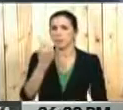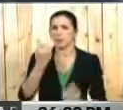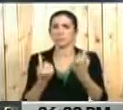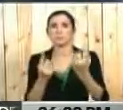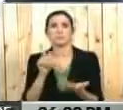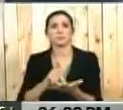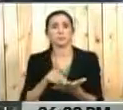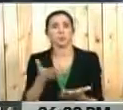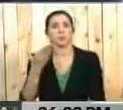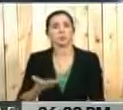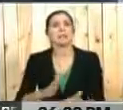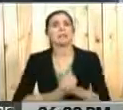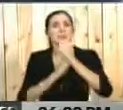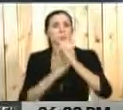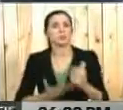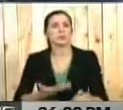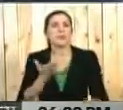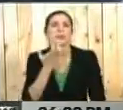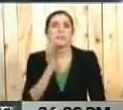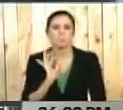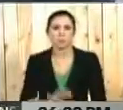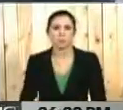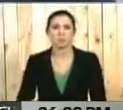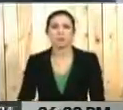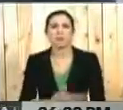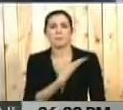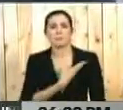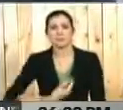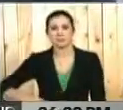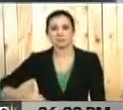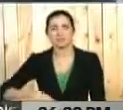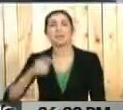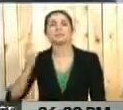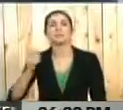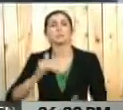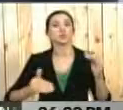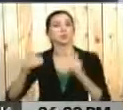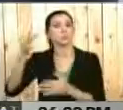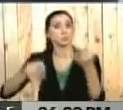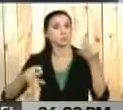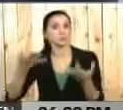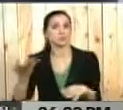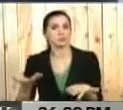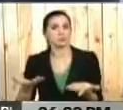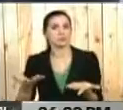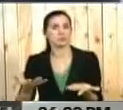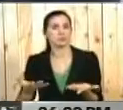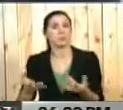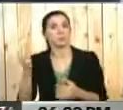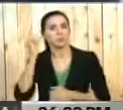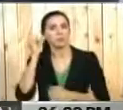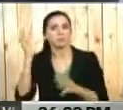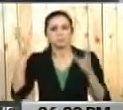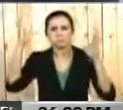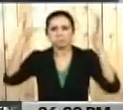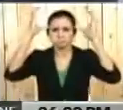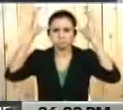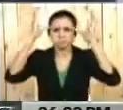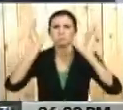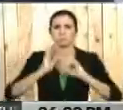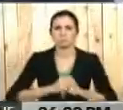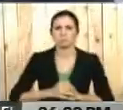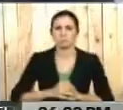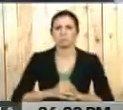Venezuela, como podría decirlo de la presidenta del Tribunal Supremo de Justicia, con una gran formación, con